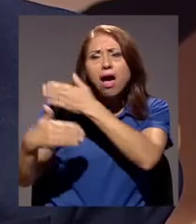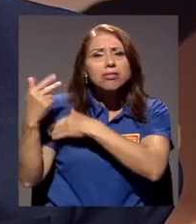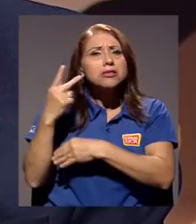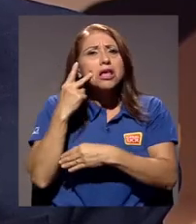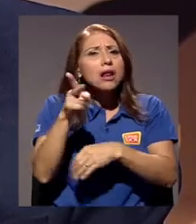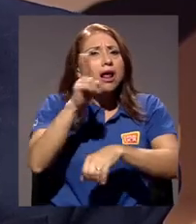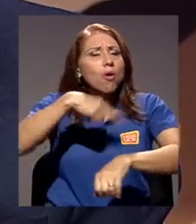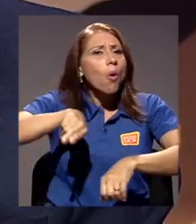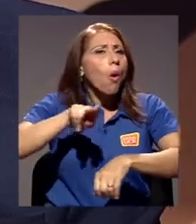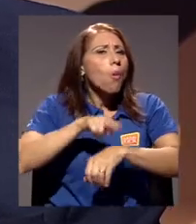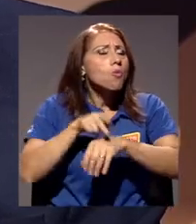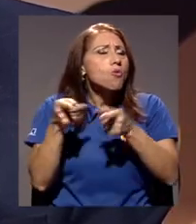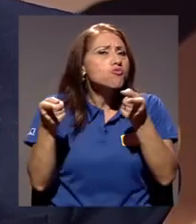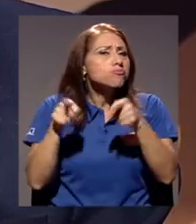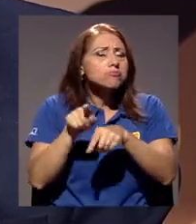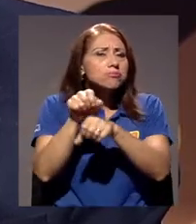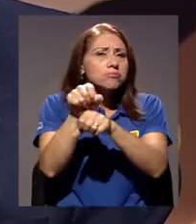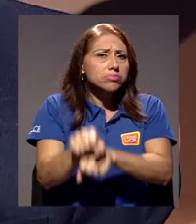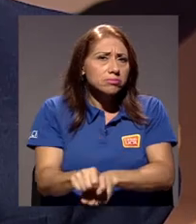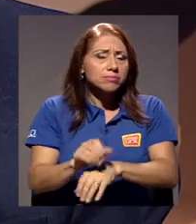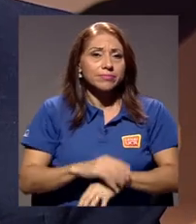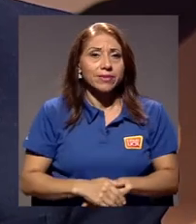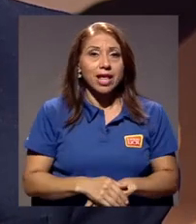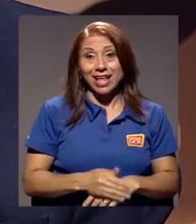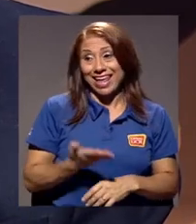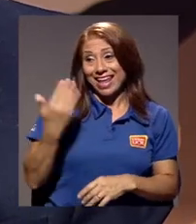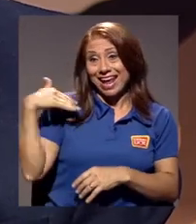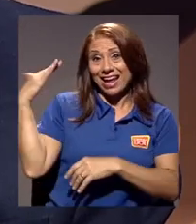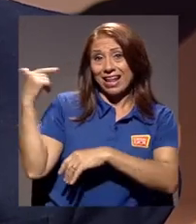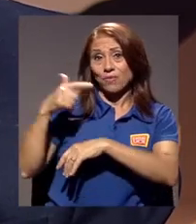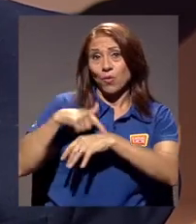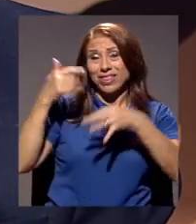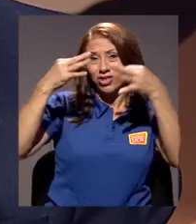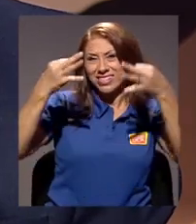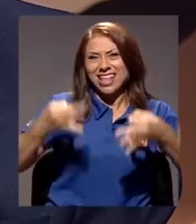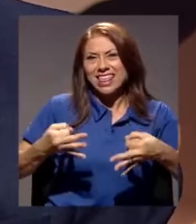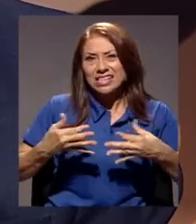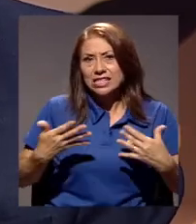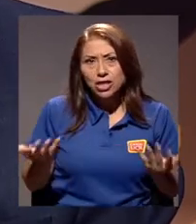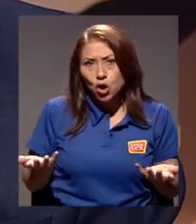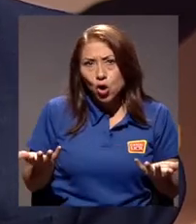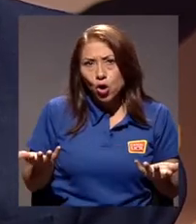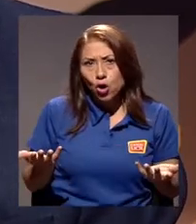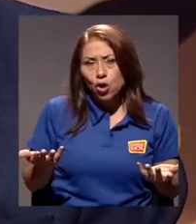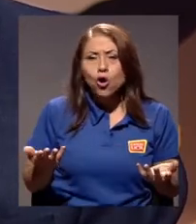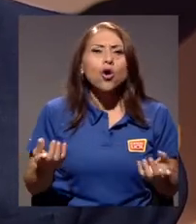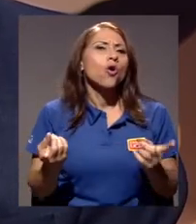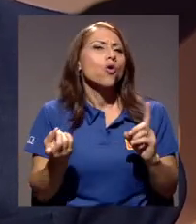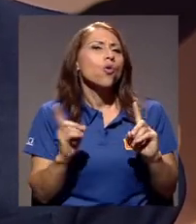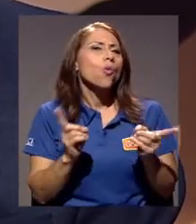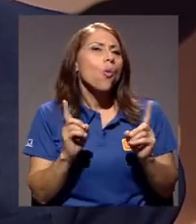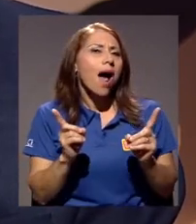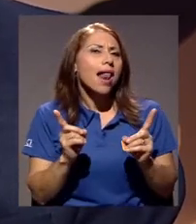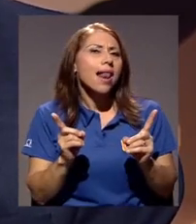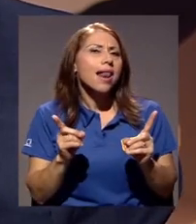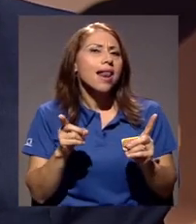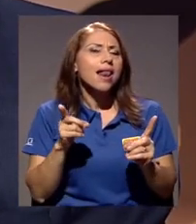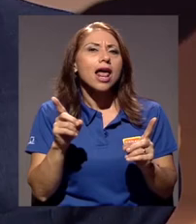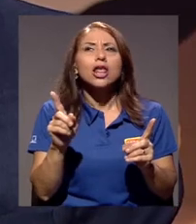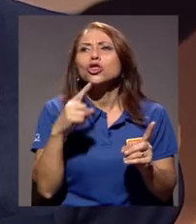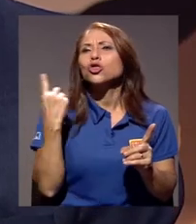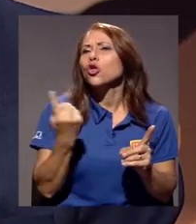lo que se decidió aquí en ese momento fue cuál iba a ser no sólo la